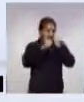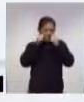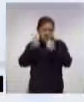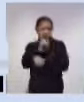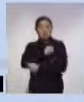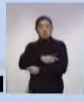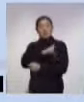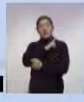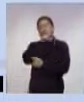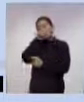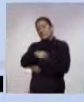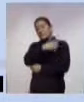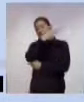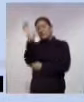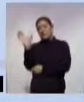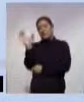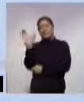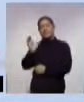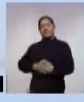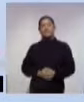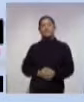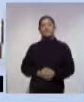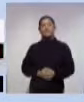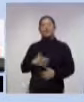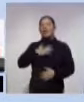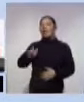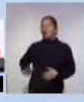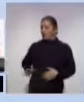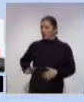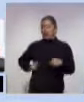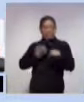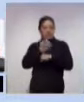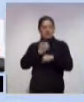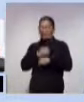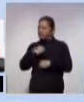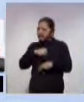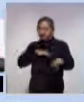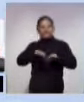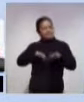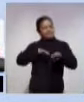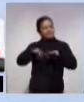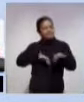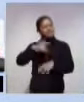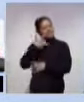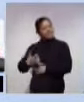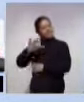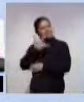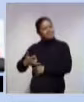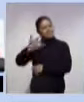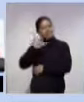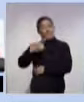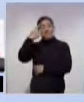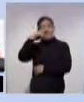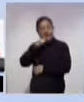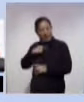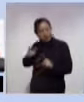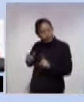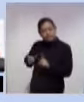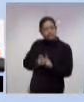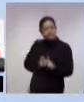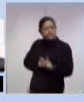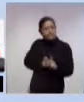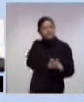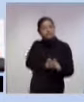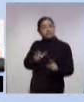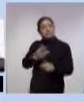salud. Como gobierno estatal vamos a hacer todo lo que esté de nuestra parte para poder seguir respaldando al campo.